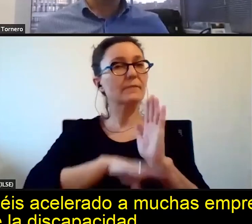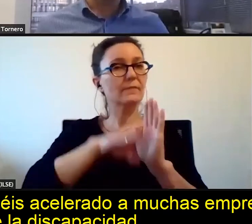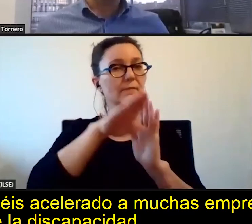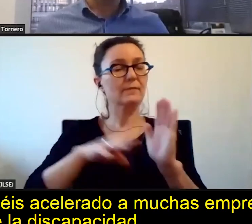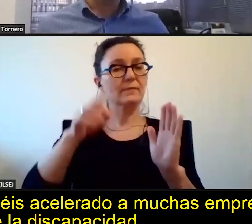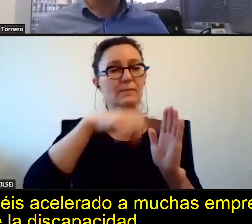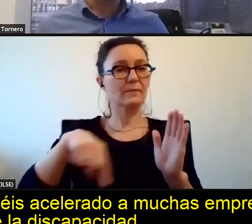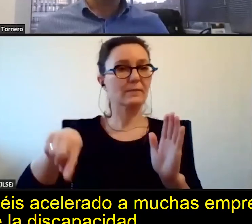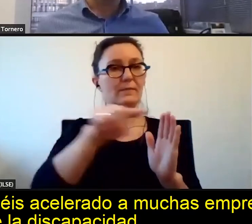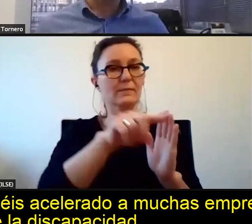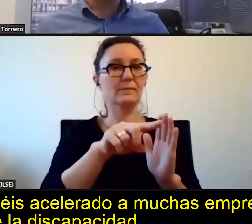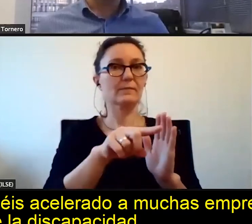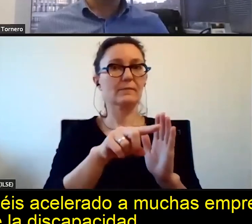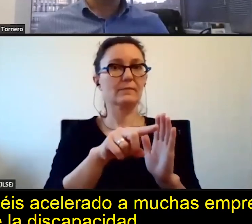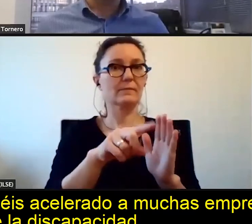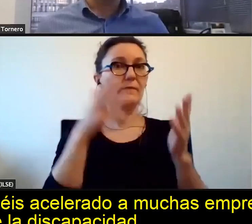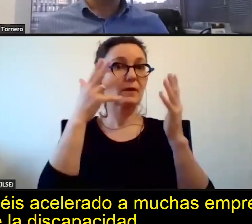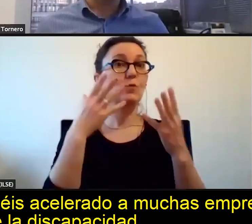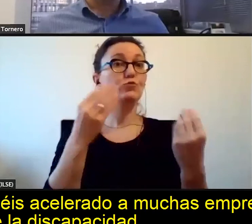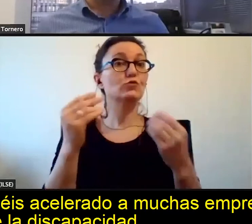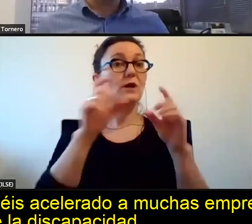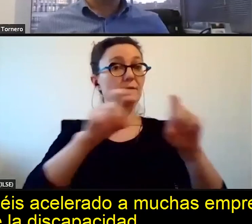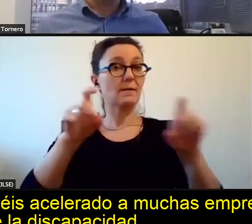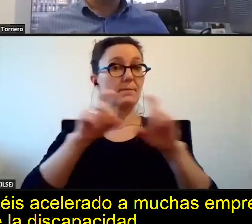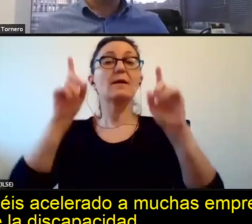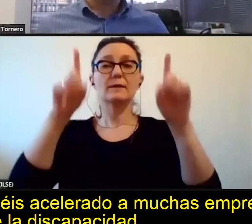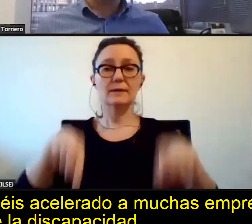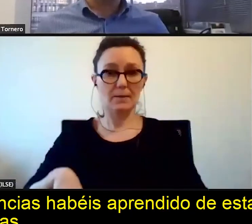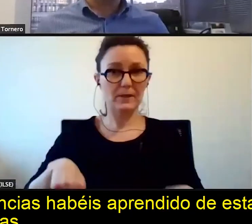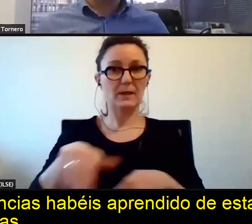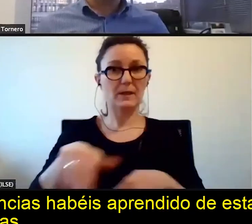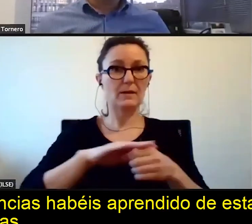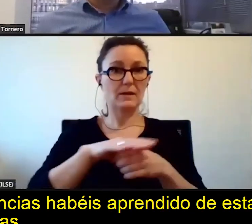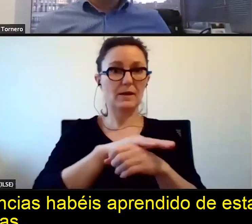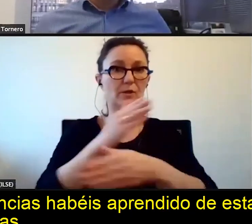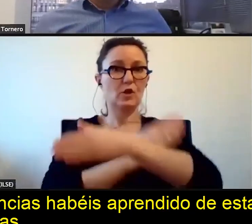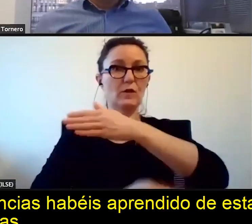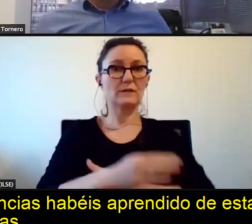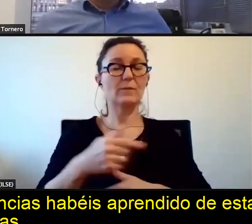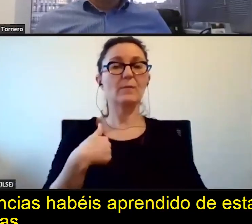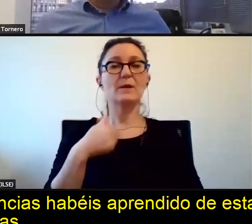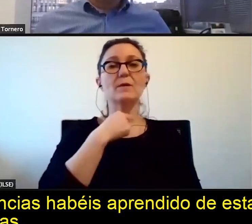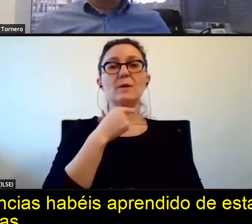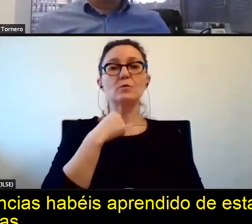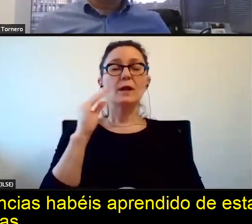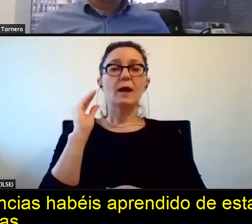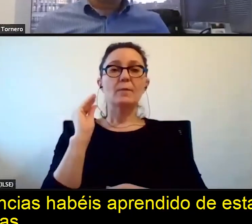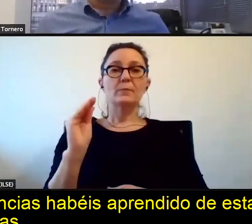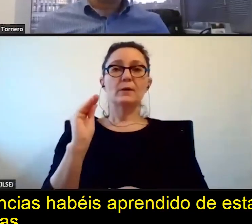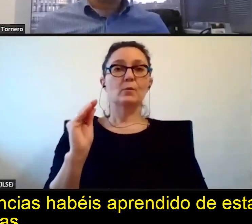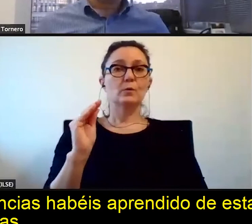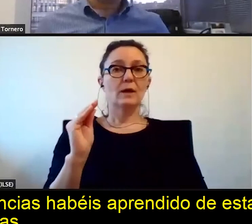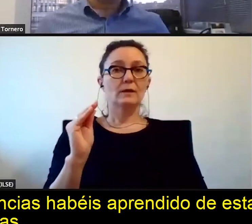acelerado a muchas empresas también del ámbito de la discapacidad. Me gustaría preguntarte qué experiencias